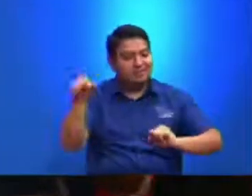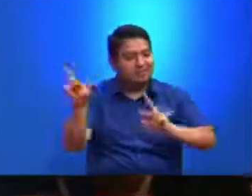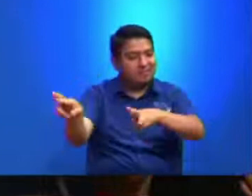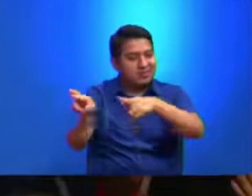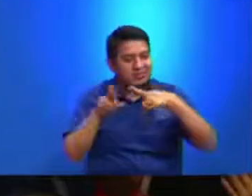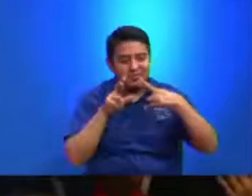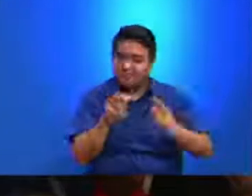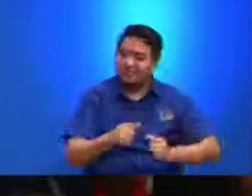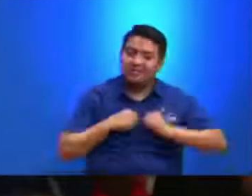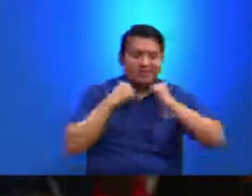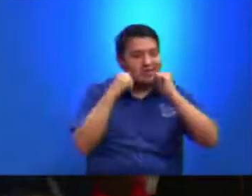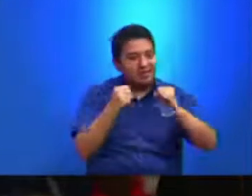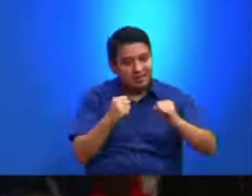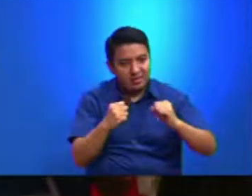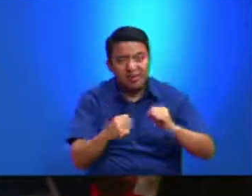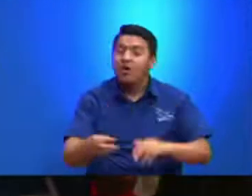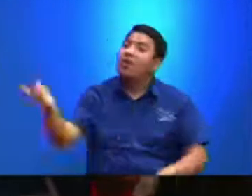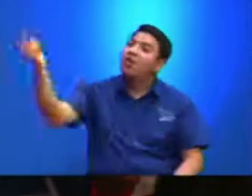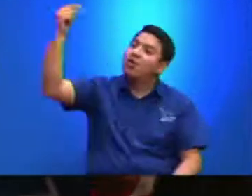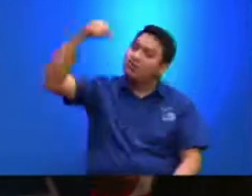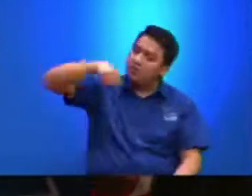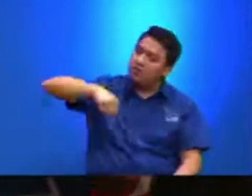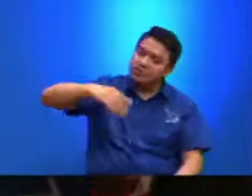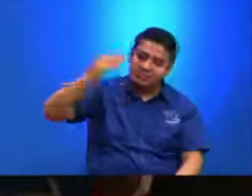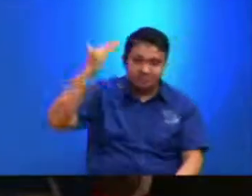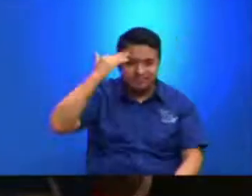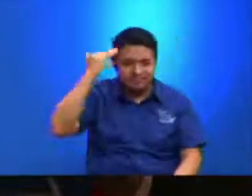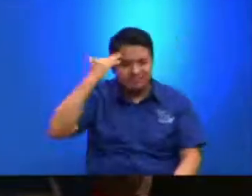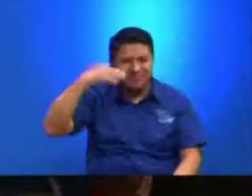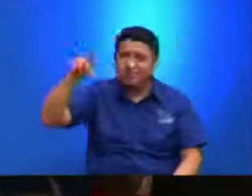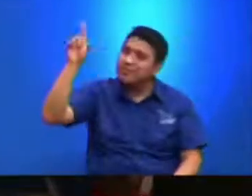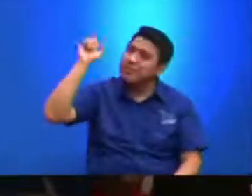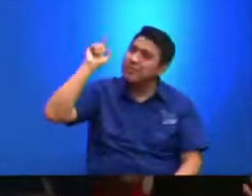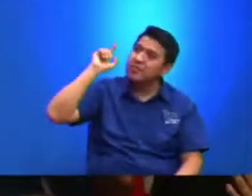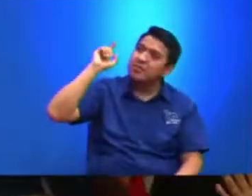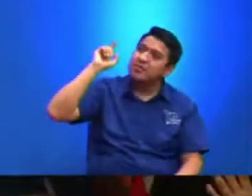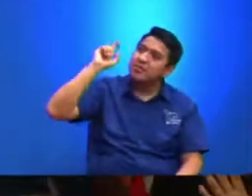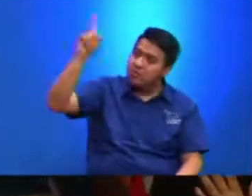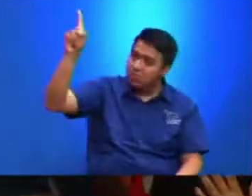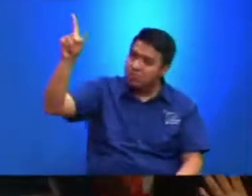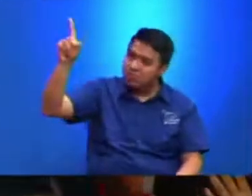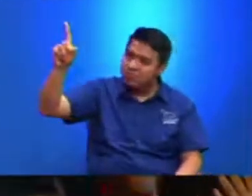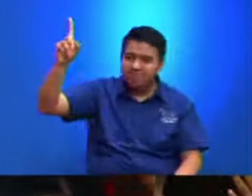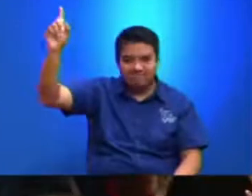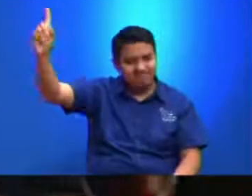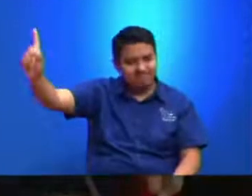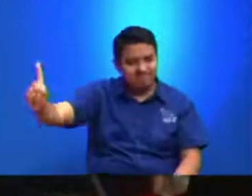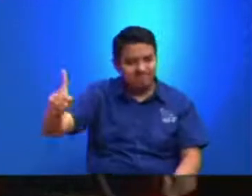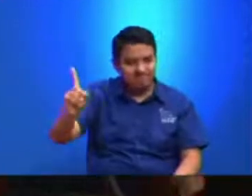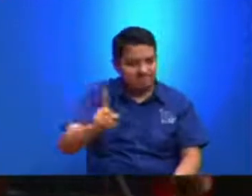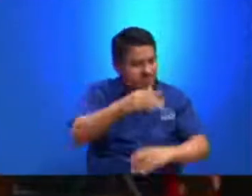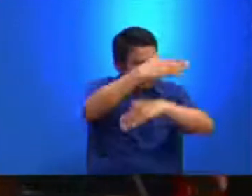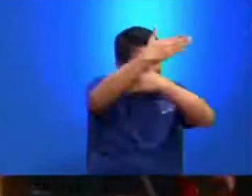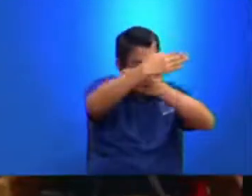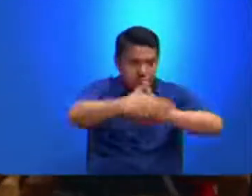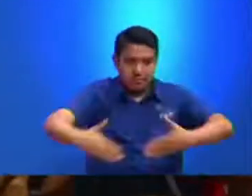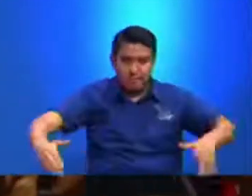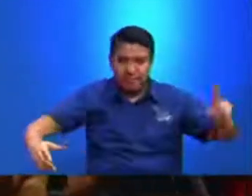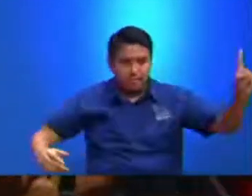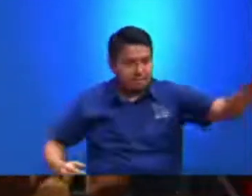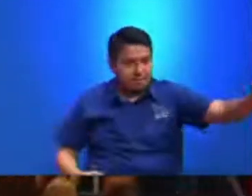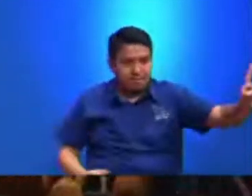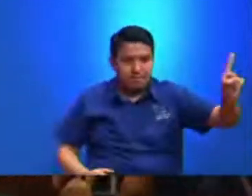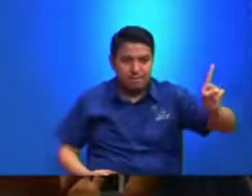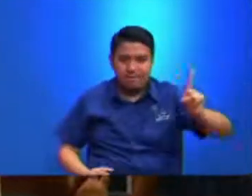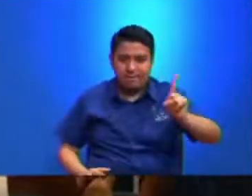así fue. Hoy yo sé que tú estás pasando por aquí, Señor. Hoy yo sé